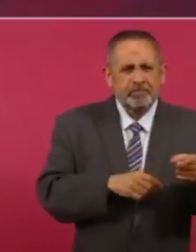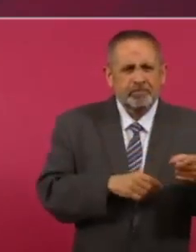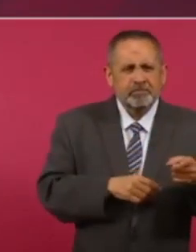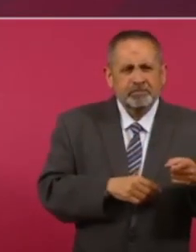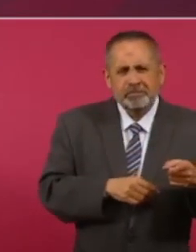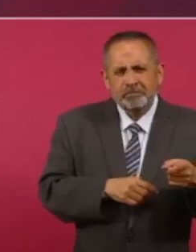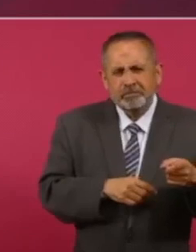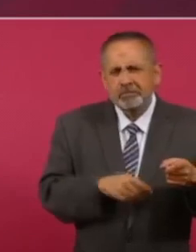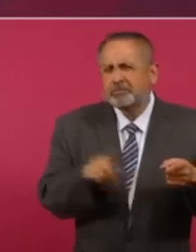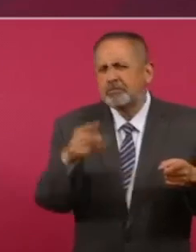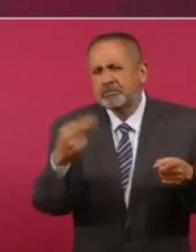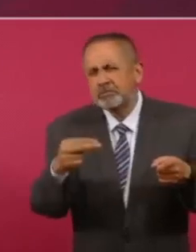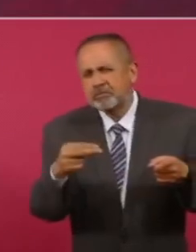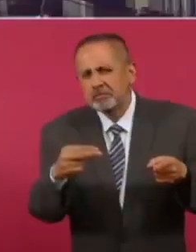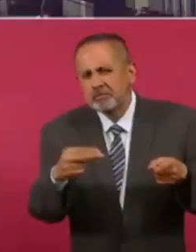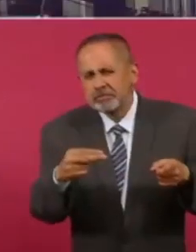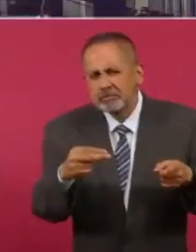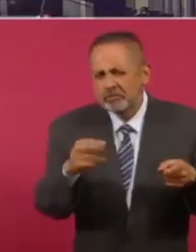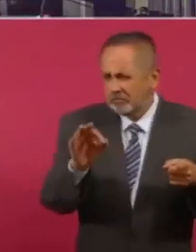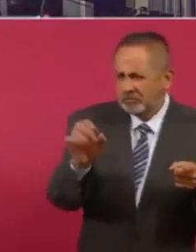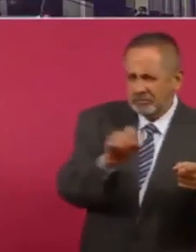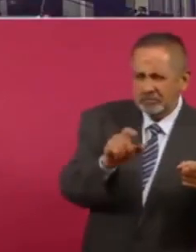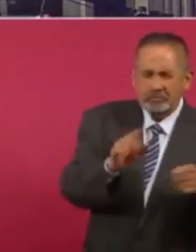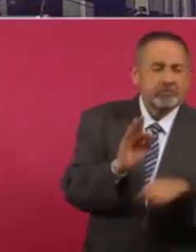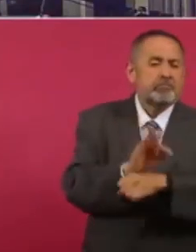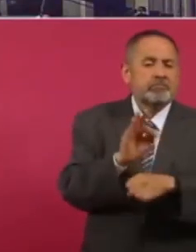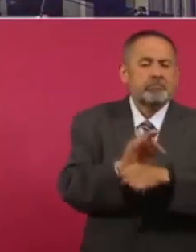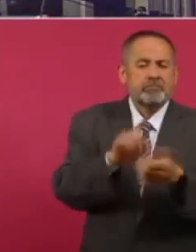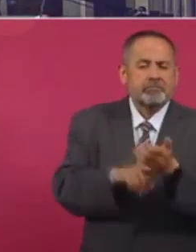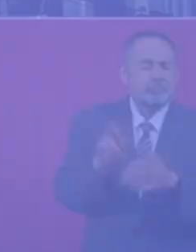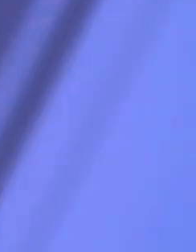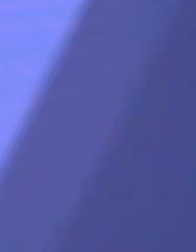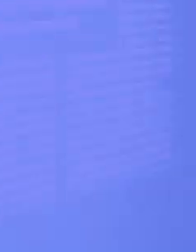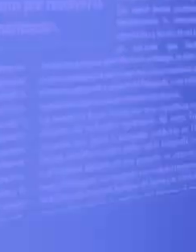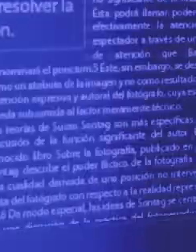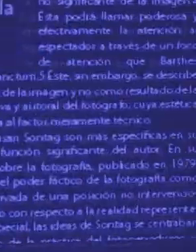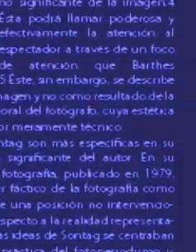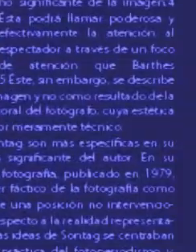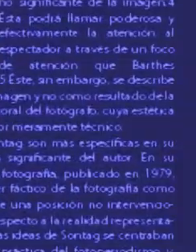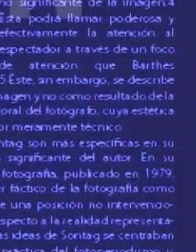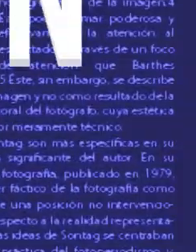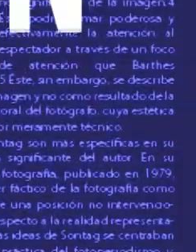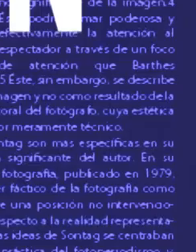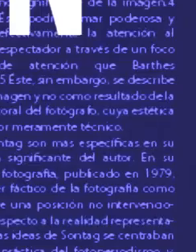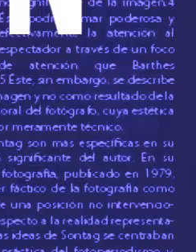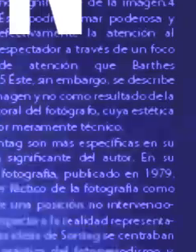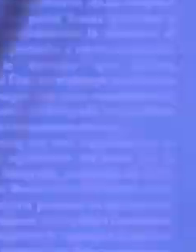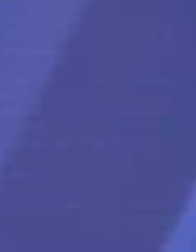el que está detenido es el hijo del Chapo Guzmán.